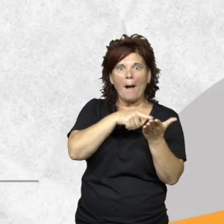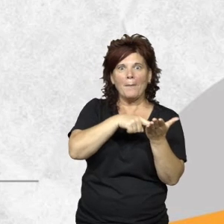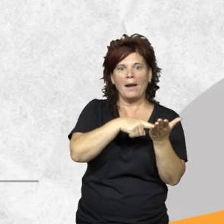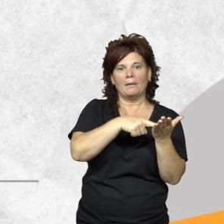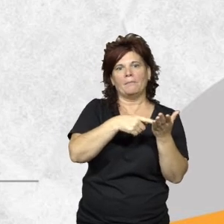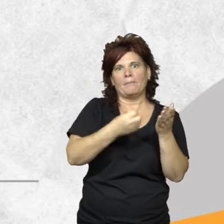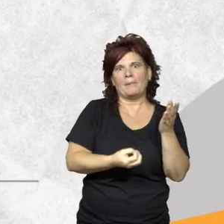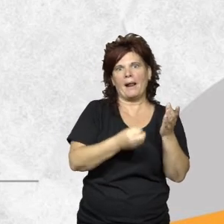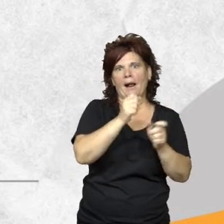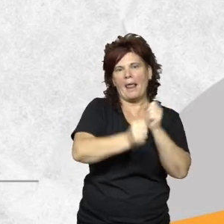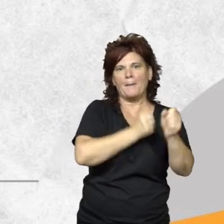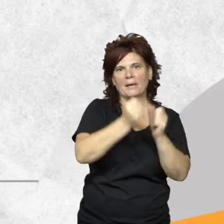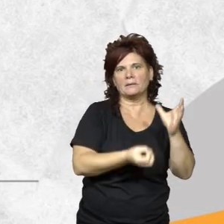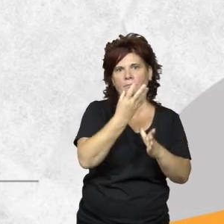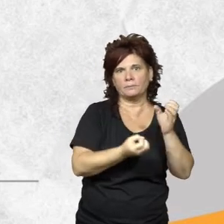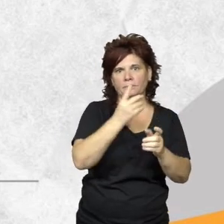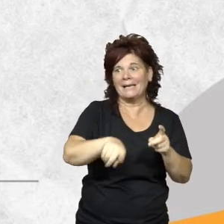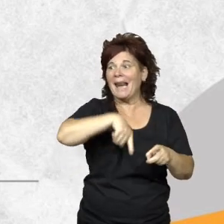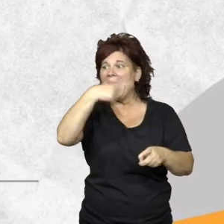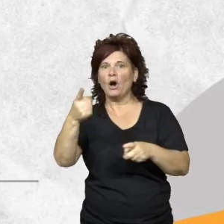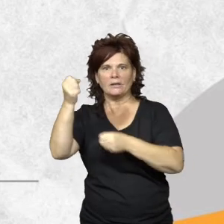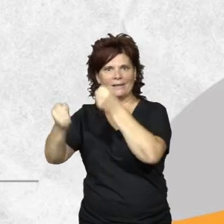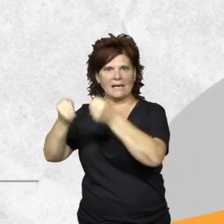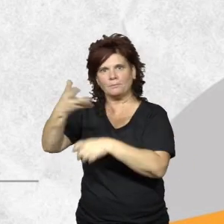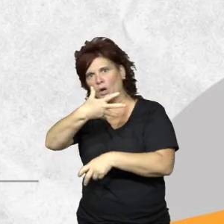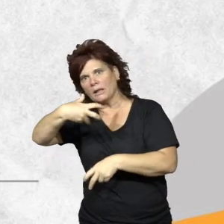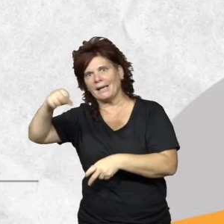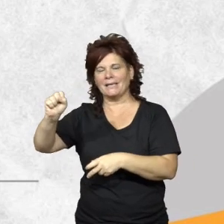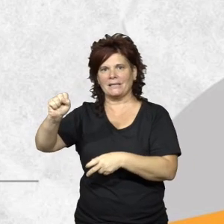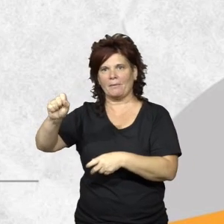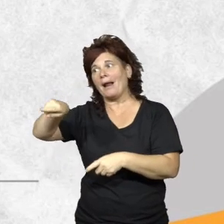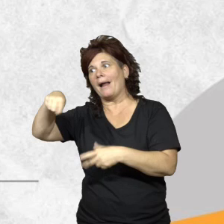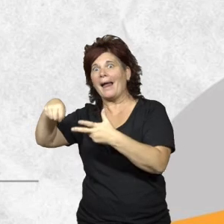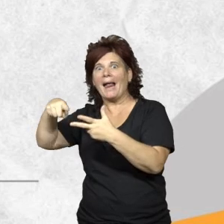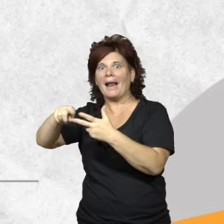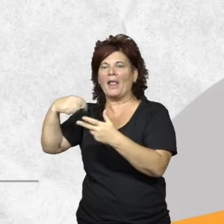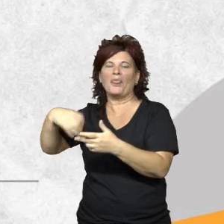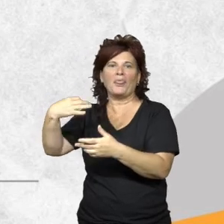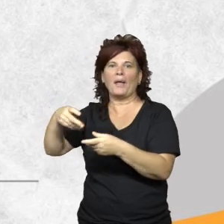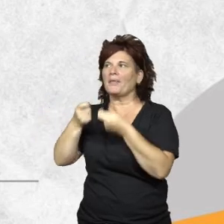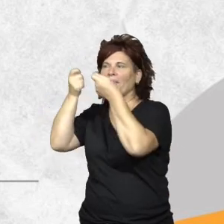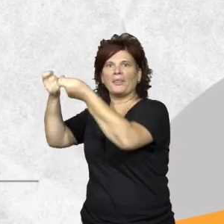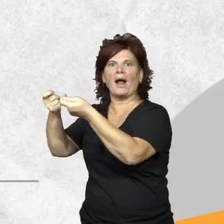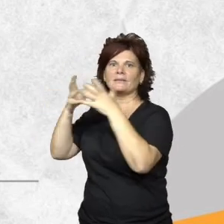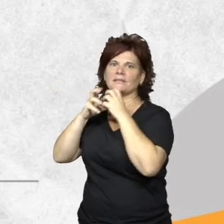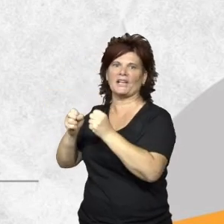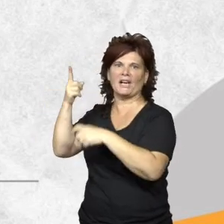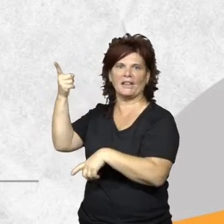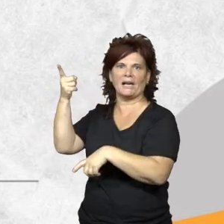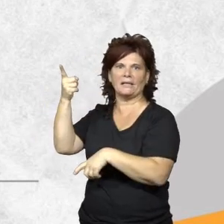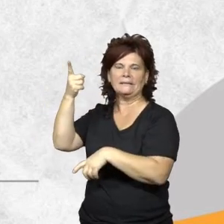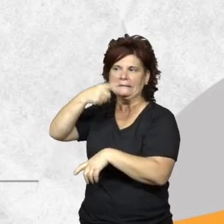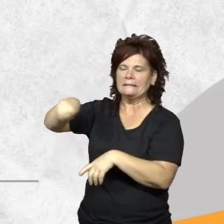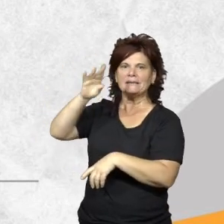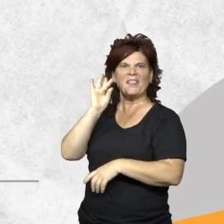copia, el transporte la tiene que entregar a la Secretaría. Entonces a veces es muy complicado si uno